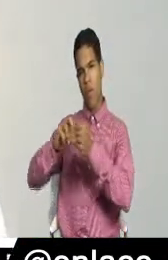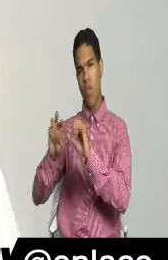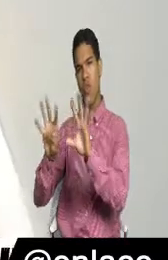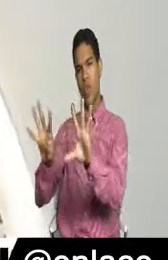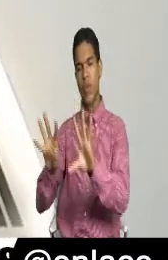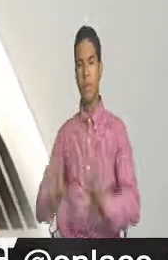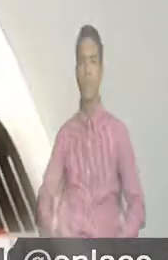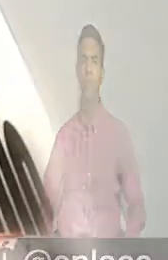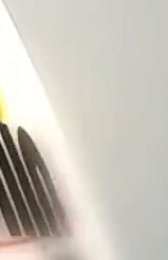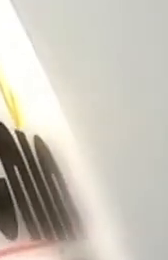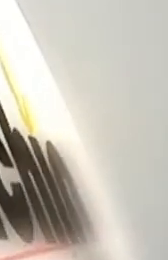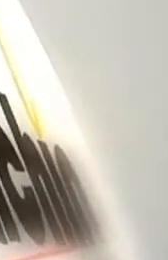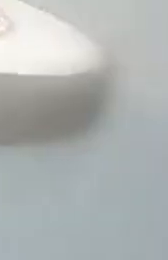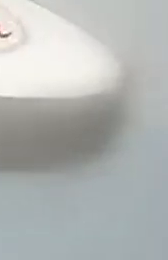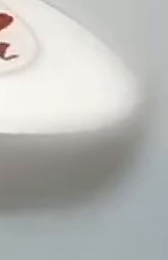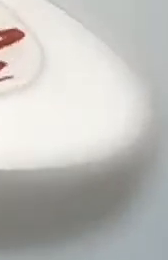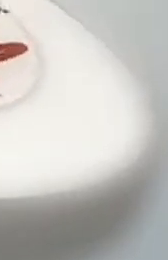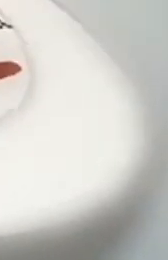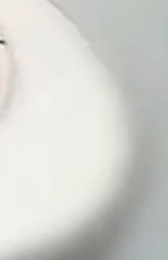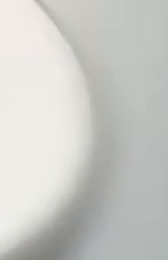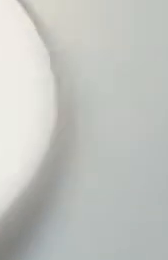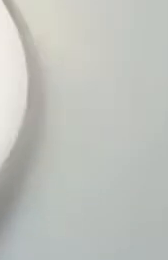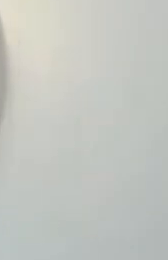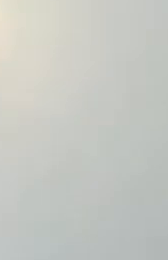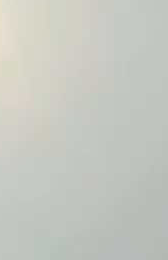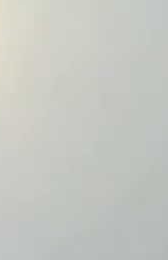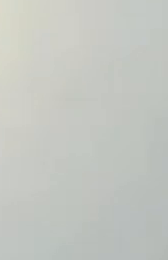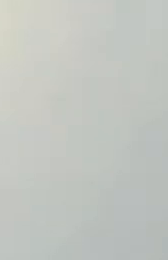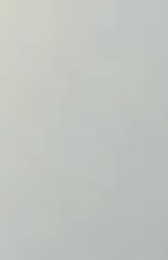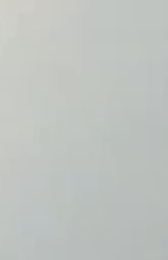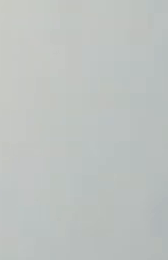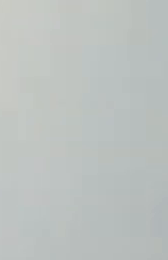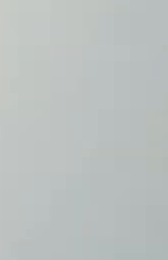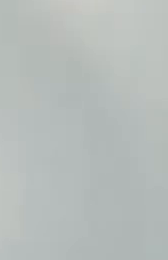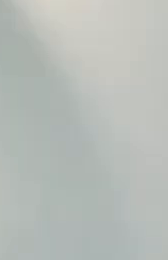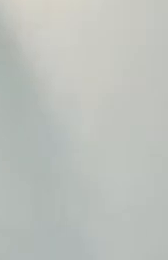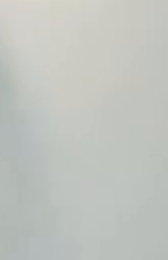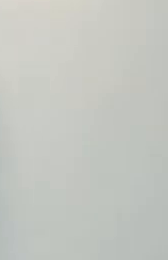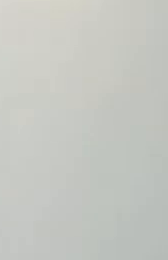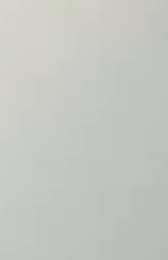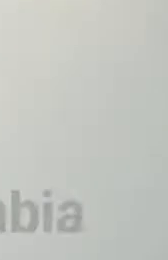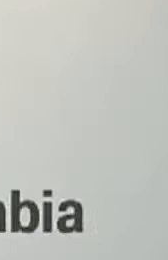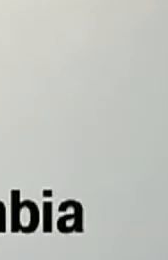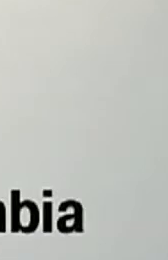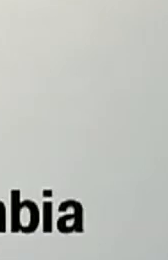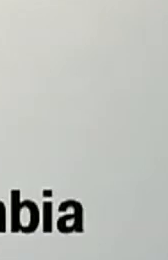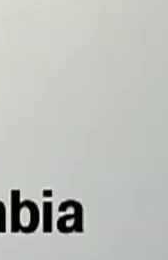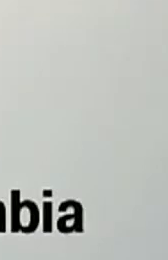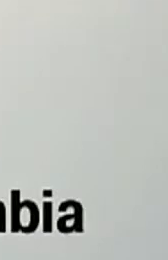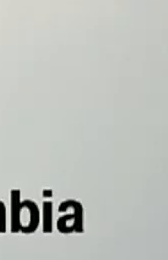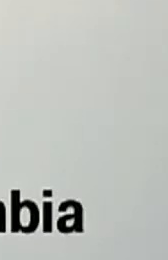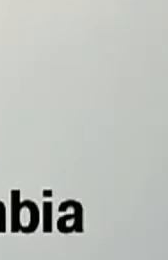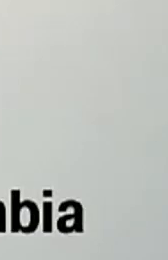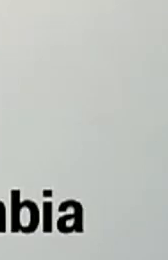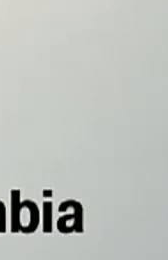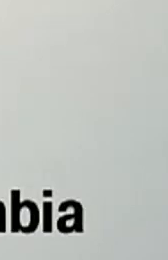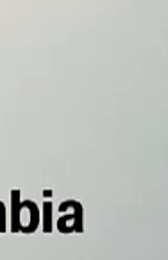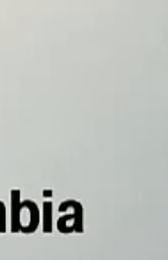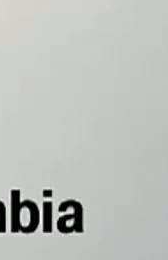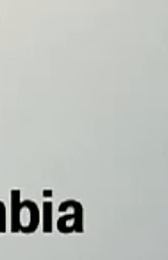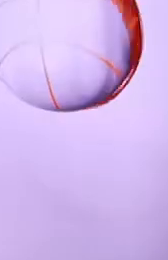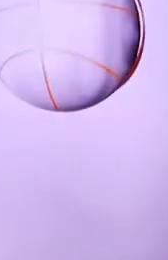Hasta aquí los deportes, con el patrocinio de Restaurante El Machín Gourmet, ahora en su nueva sede en el barrio Colombia.